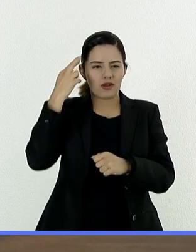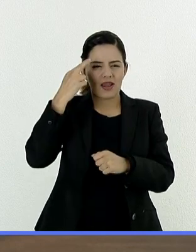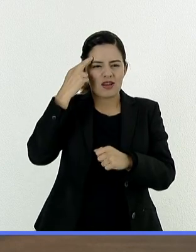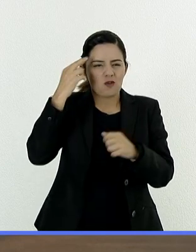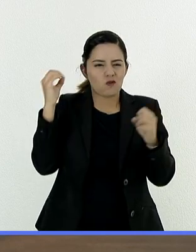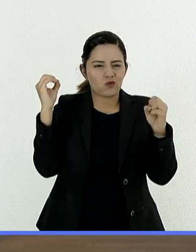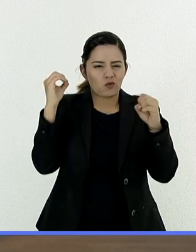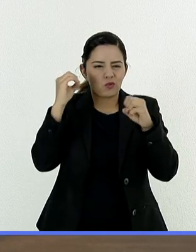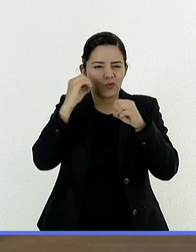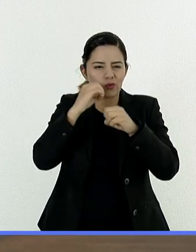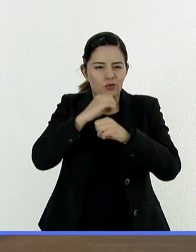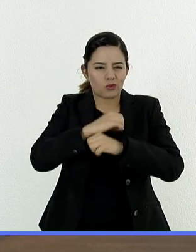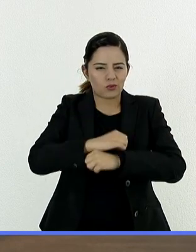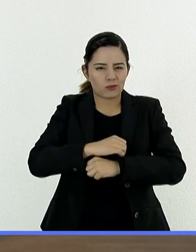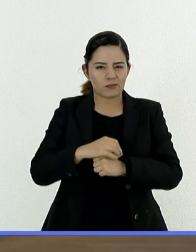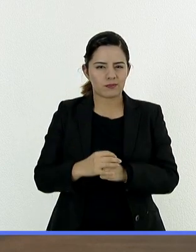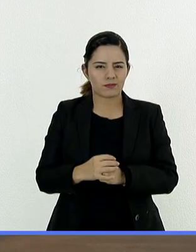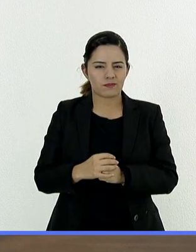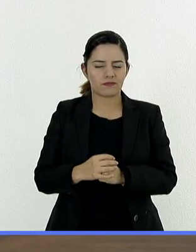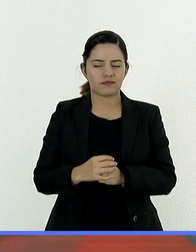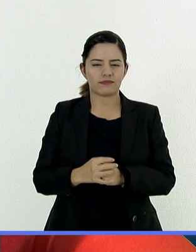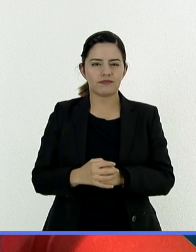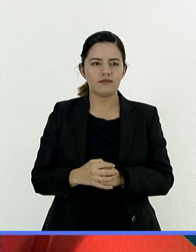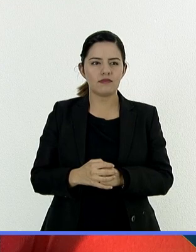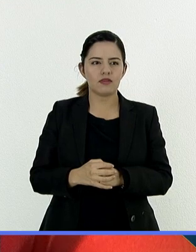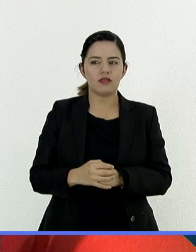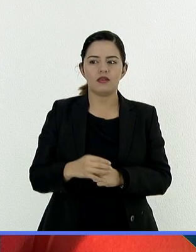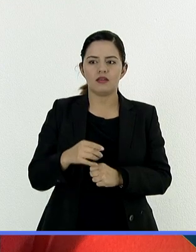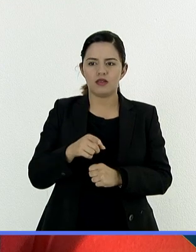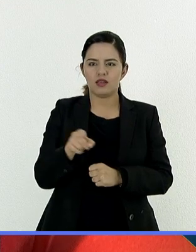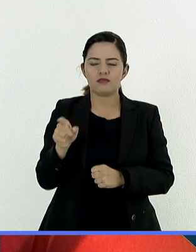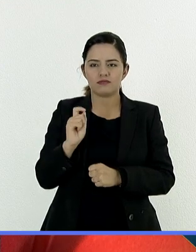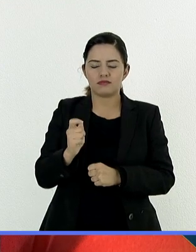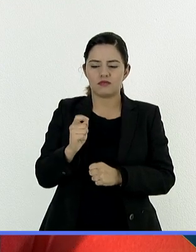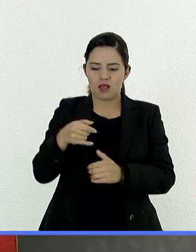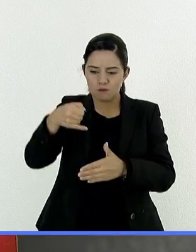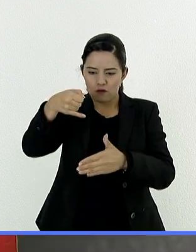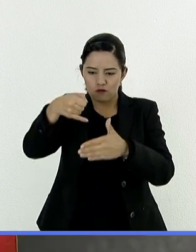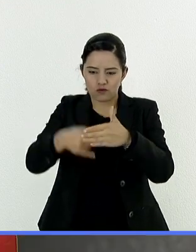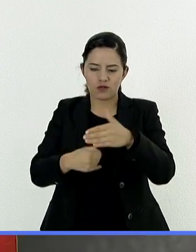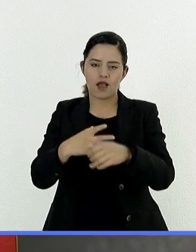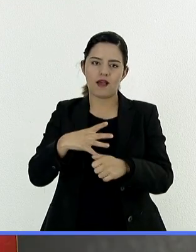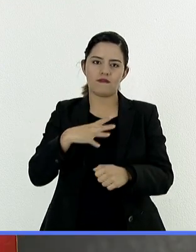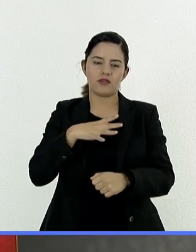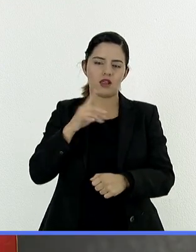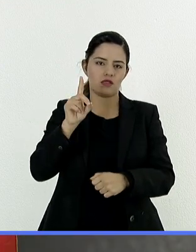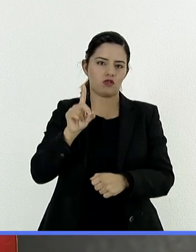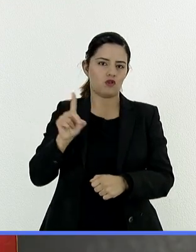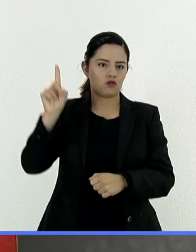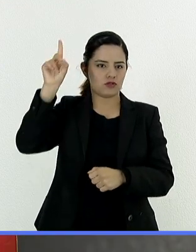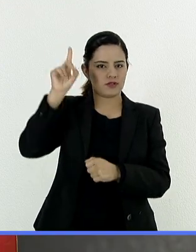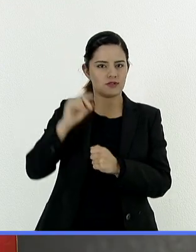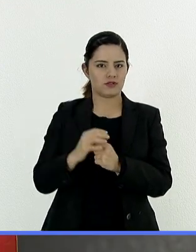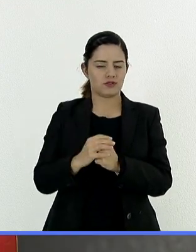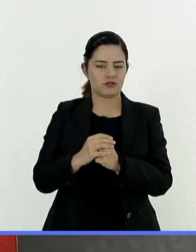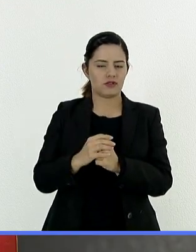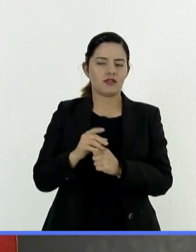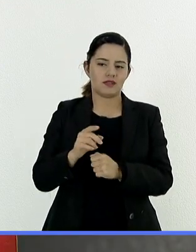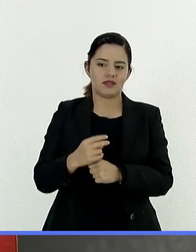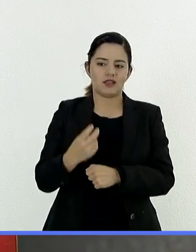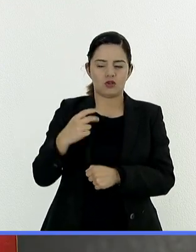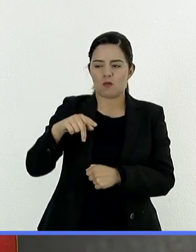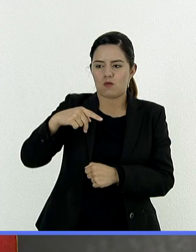por añadidura estaban los dioses había dioses muy específicos de este